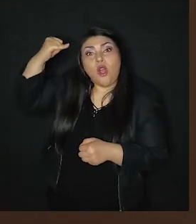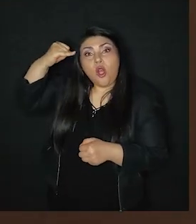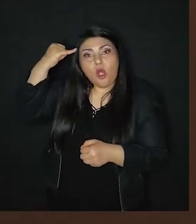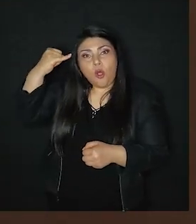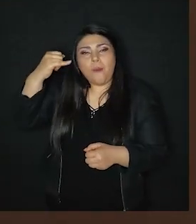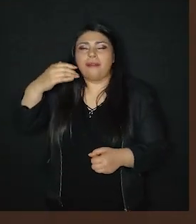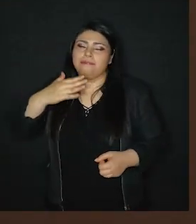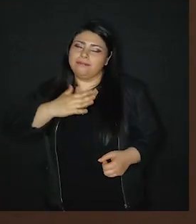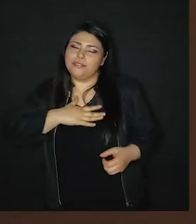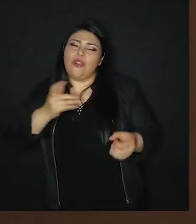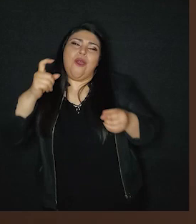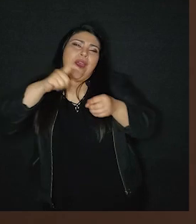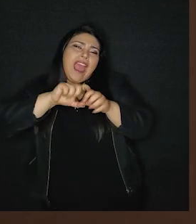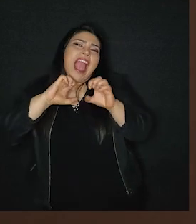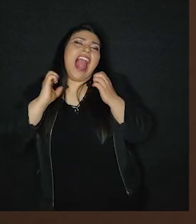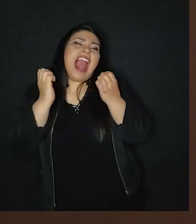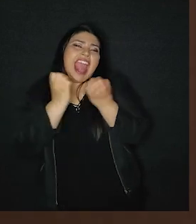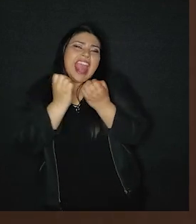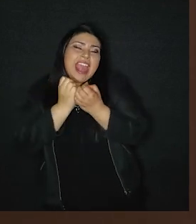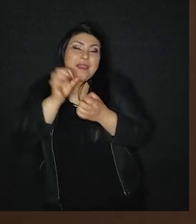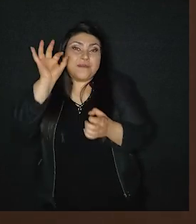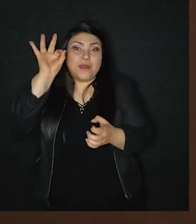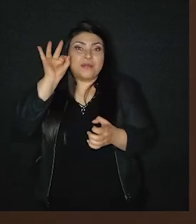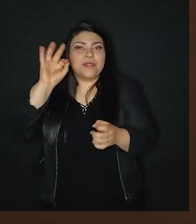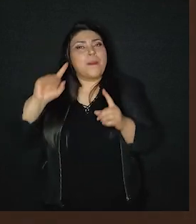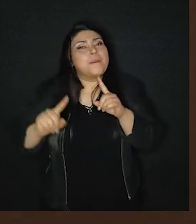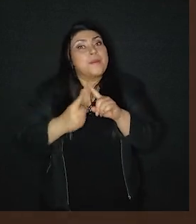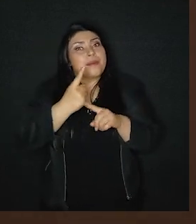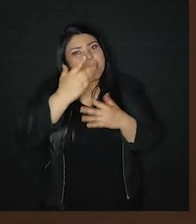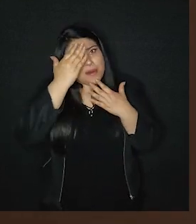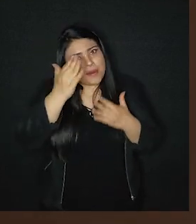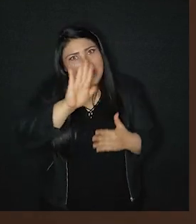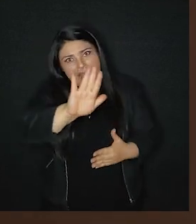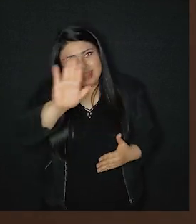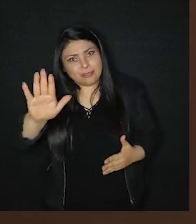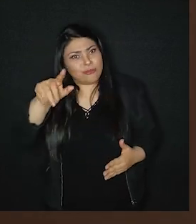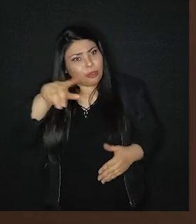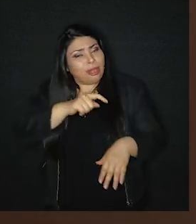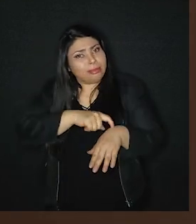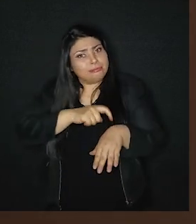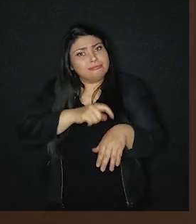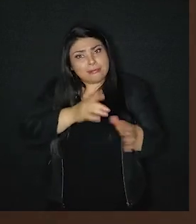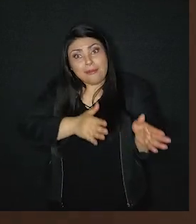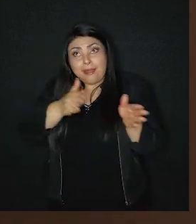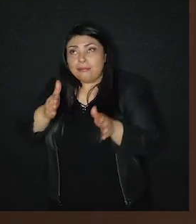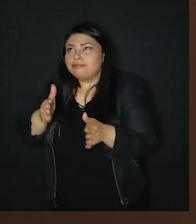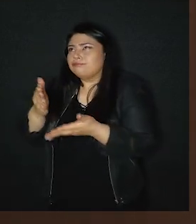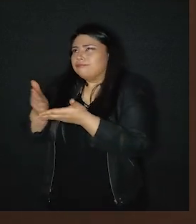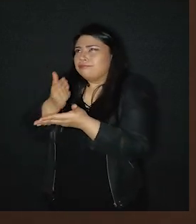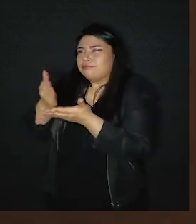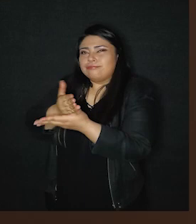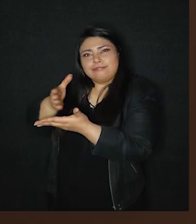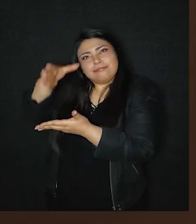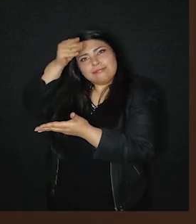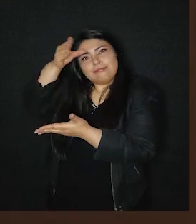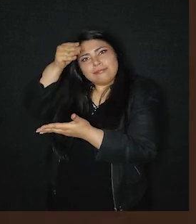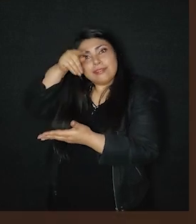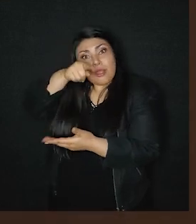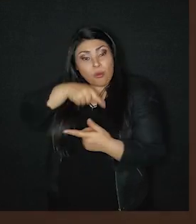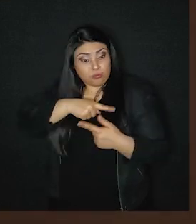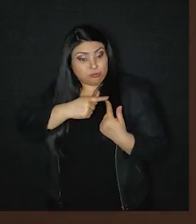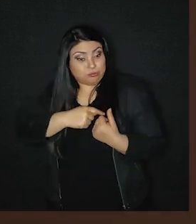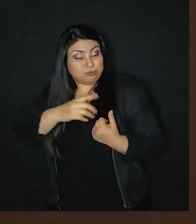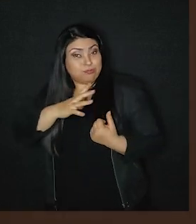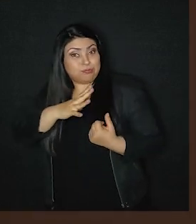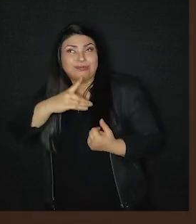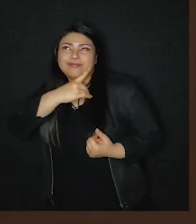de la iglesia y quiero empezar a agradeciéndote porque le estás dedicando tiempo a la palabra del señor Eso quiere decir que tienes un